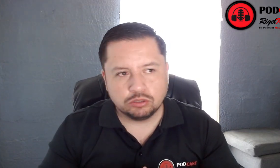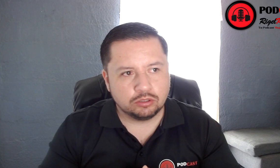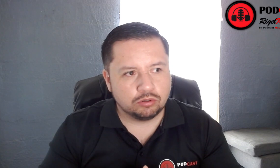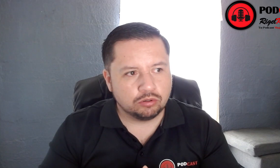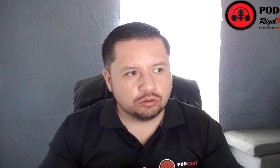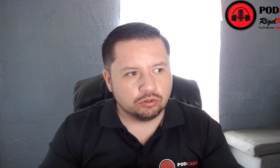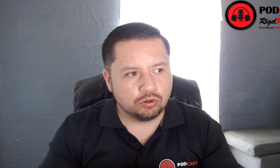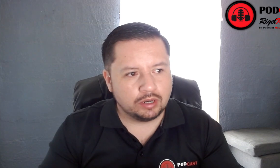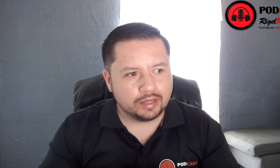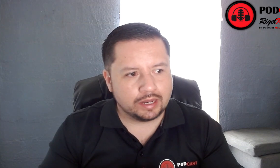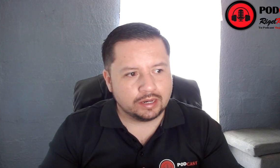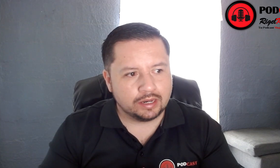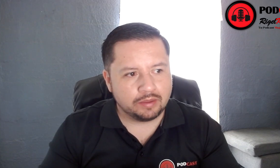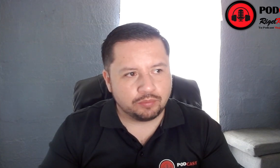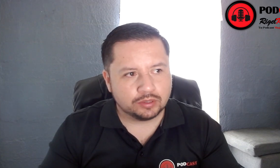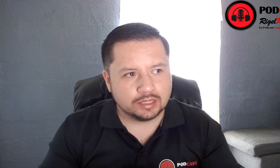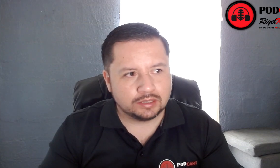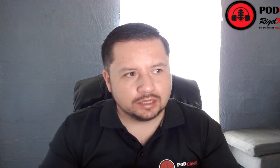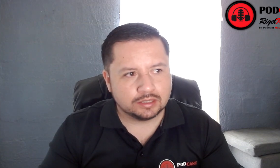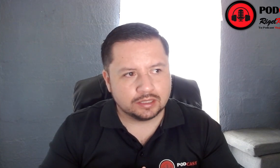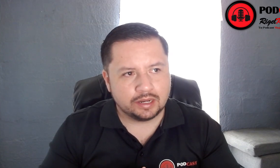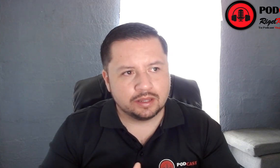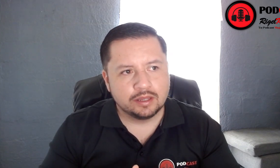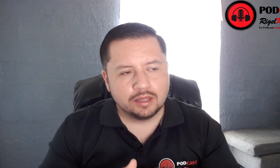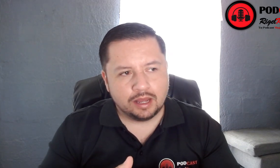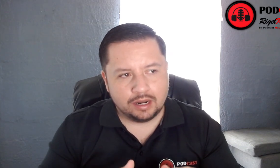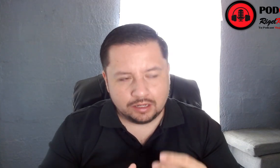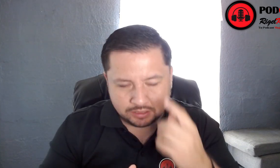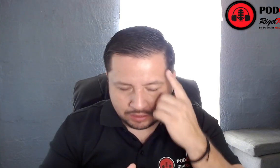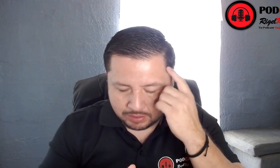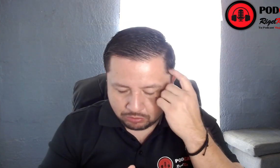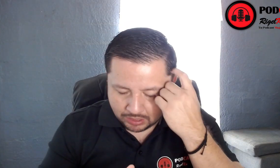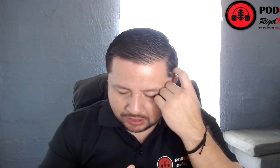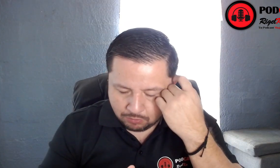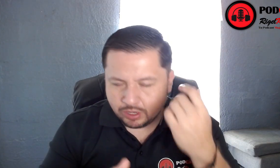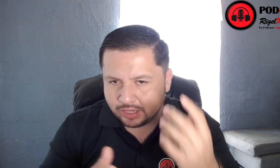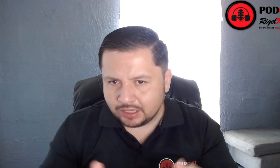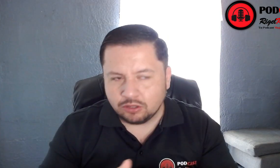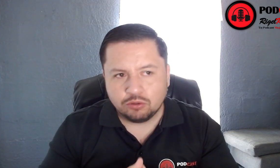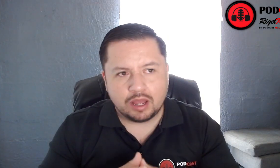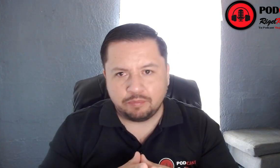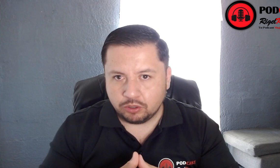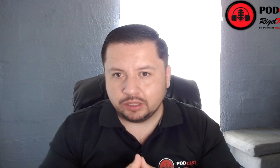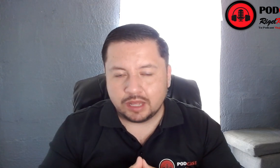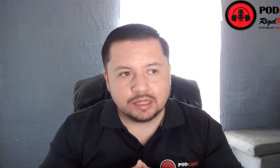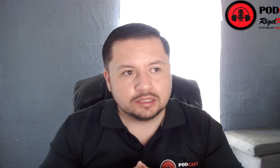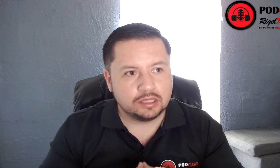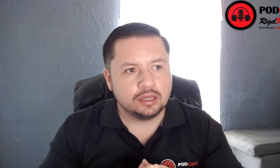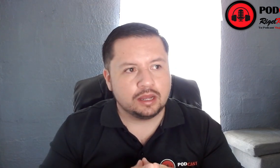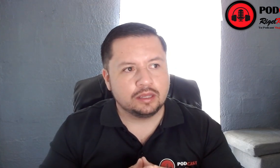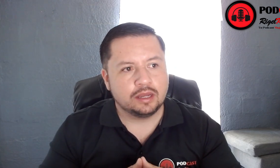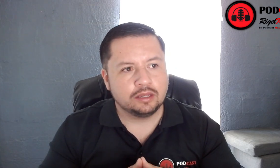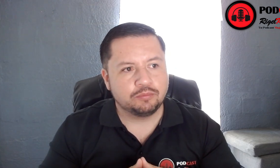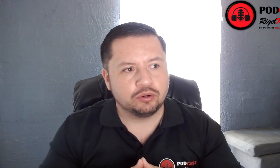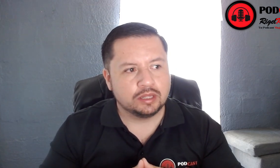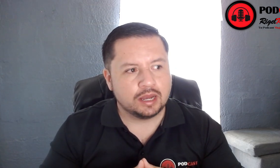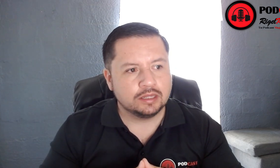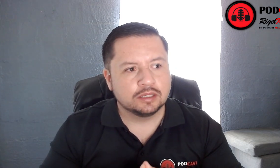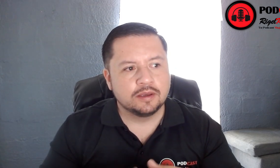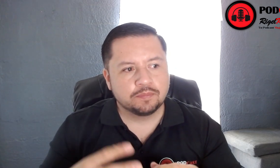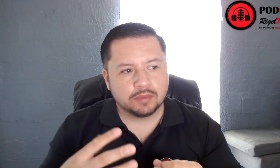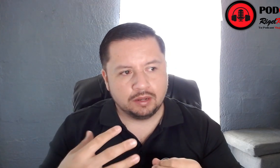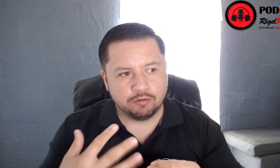gobiernos no le dan la importancia necesaria al sistema educativo. Yo entiendo, hay prioridades, sí, hay